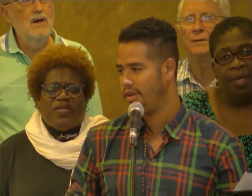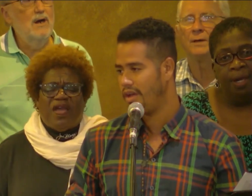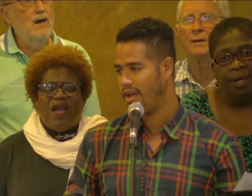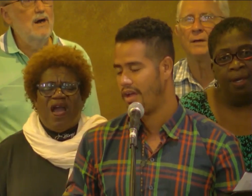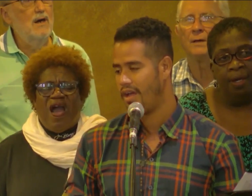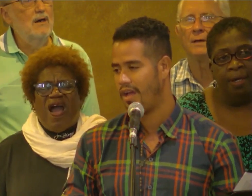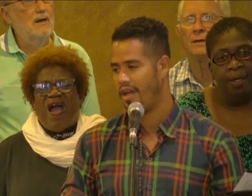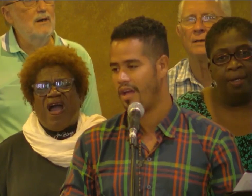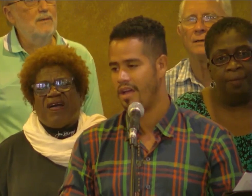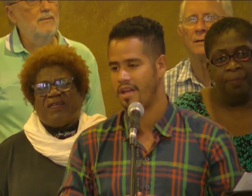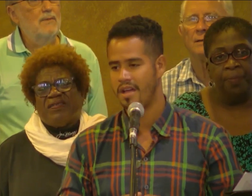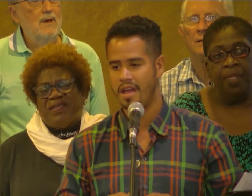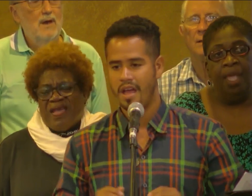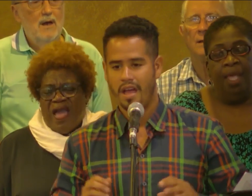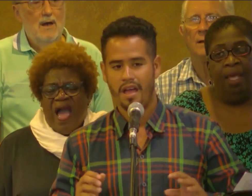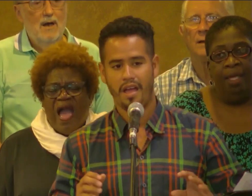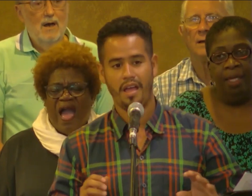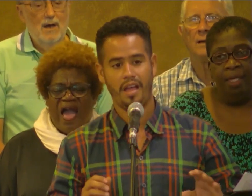aleluya,